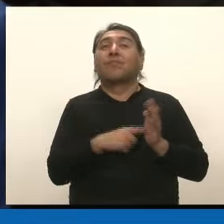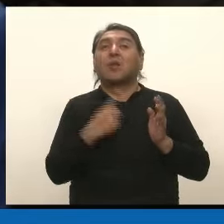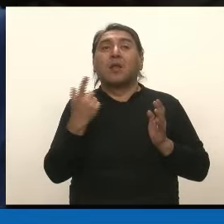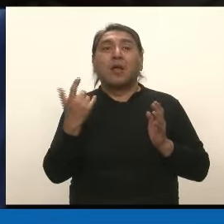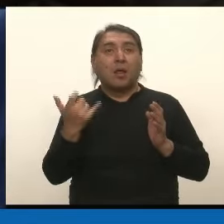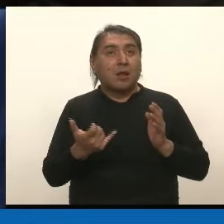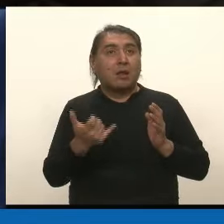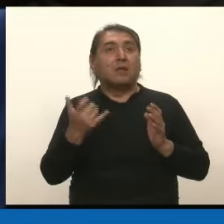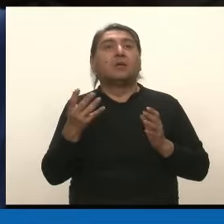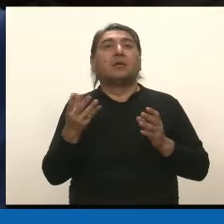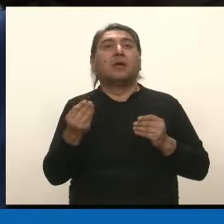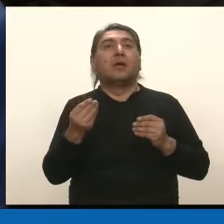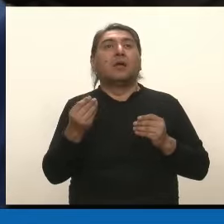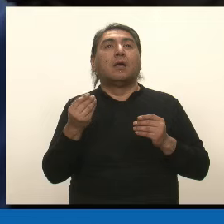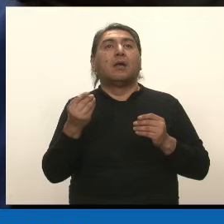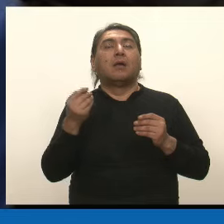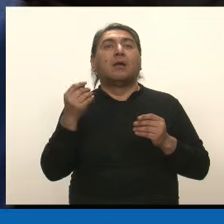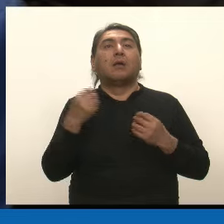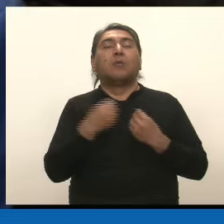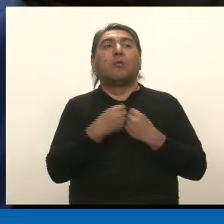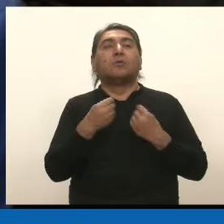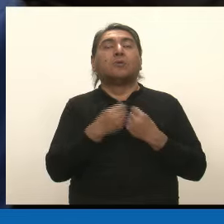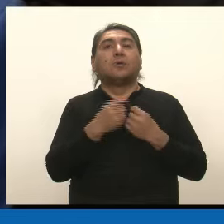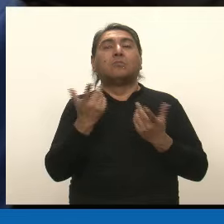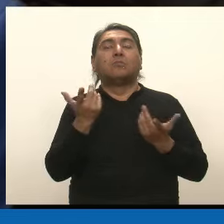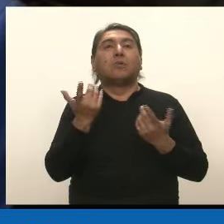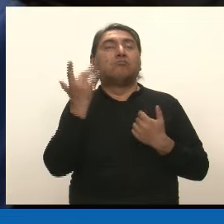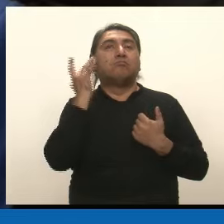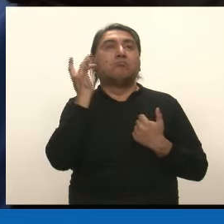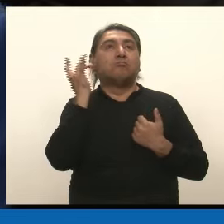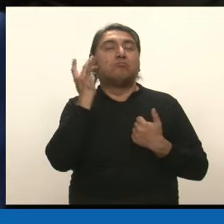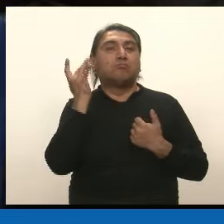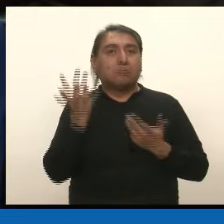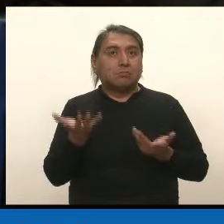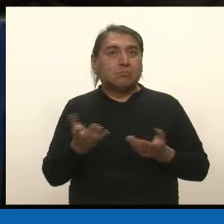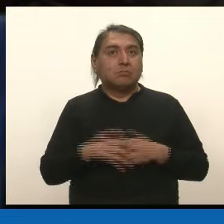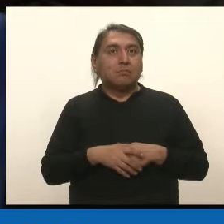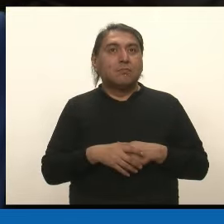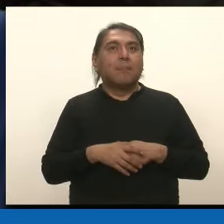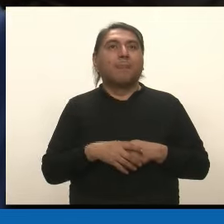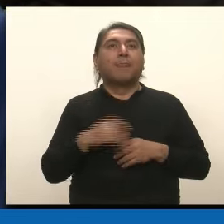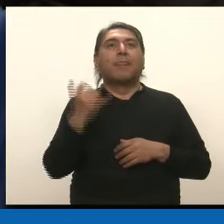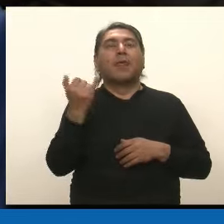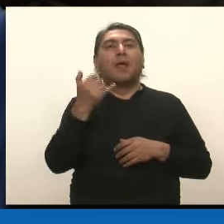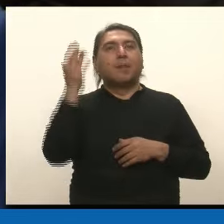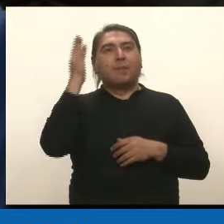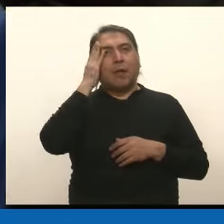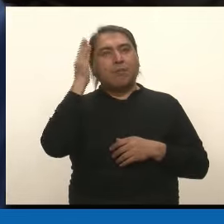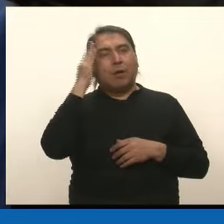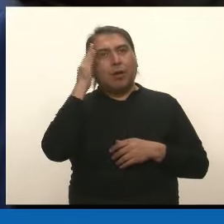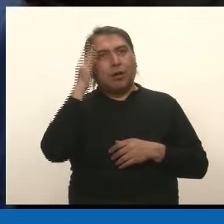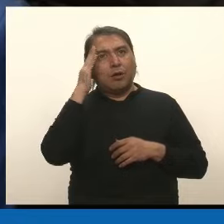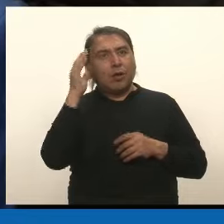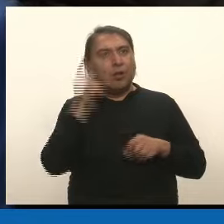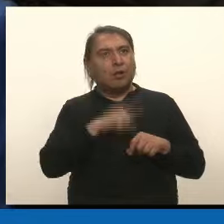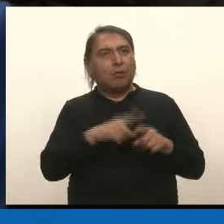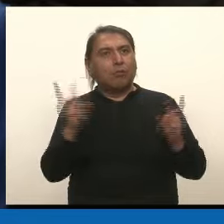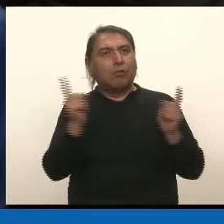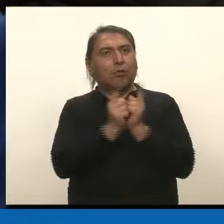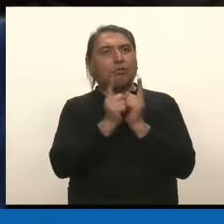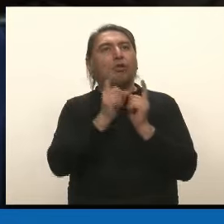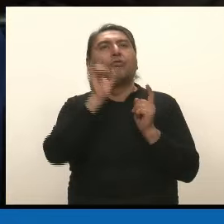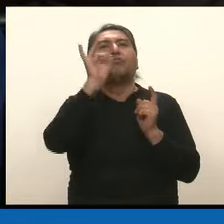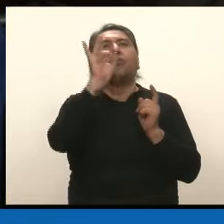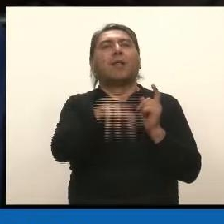que miran para otro lado tienen una memoria bastante ca y recortan todo lo que pasó desde